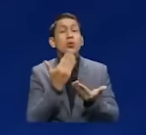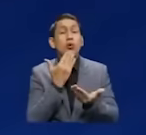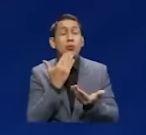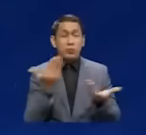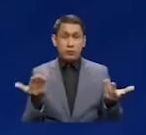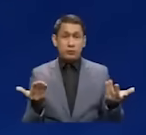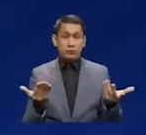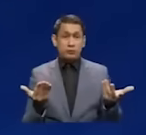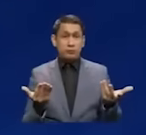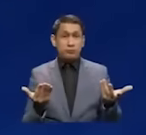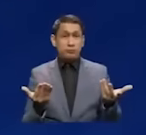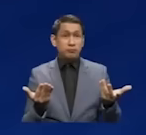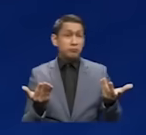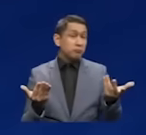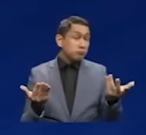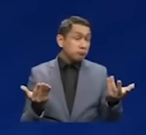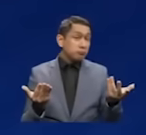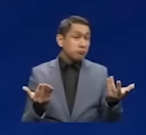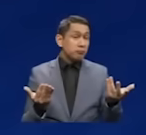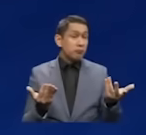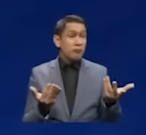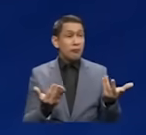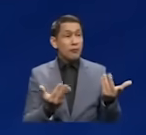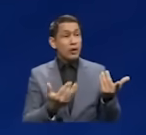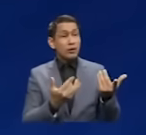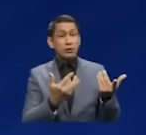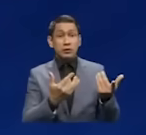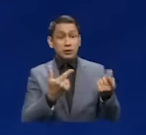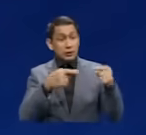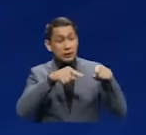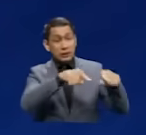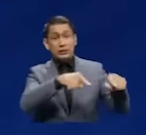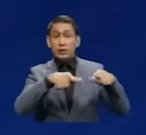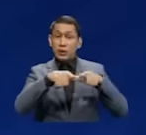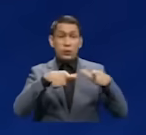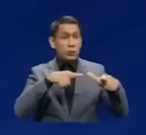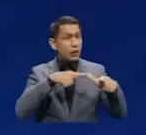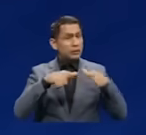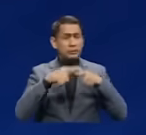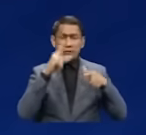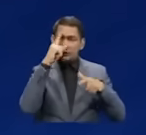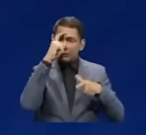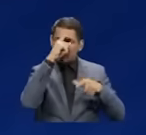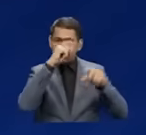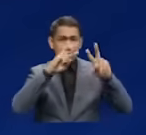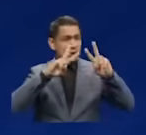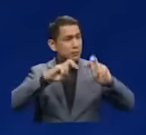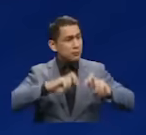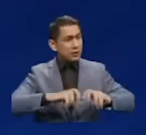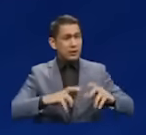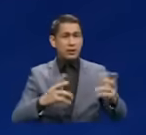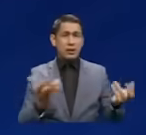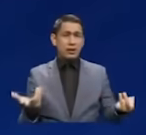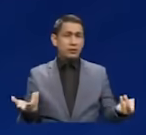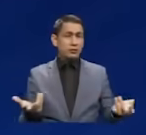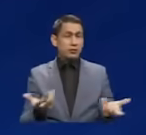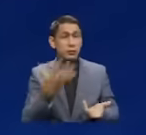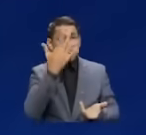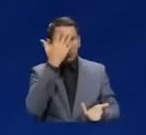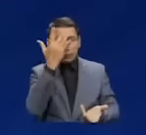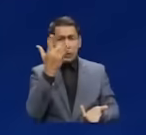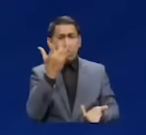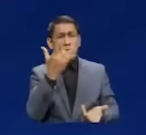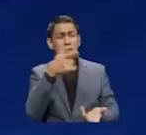cerrada no entran moscas. Y en ese sentido se mantiene. Entonces es muy difícil ubicar a estos sujetos que se mueven de un lado a